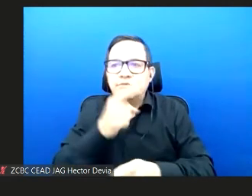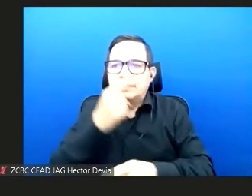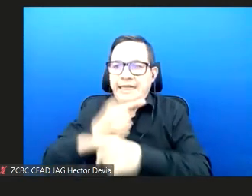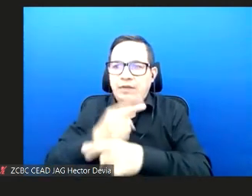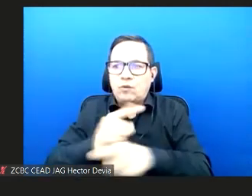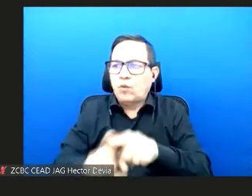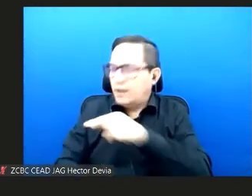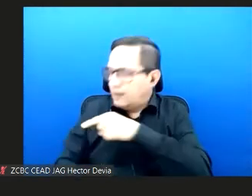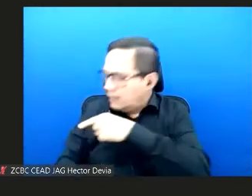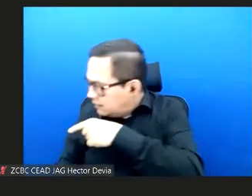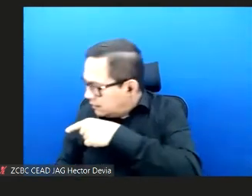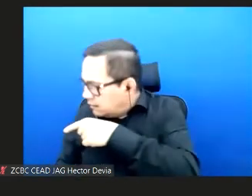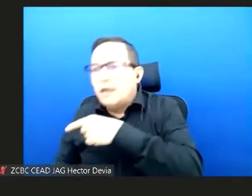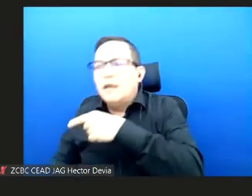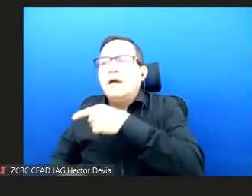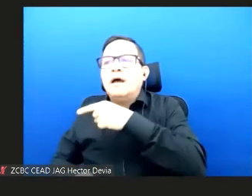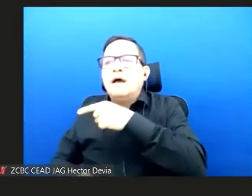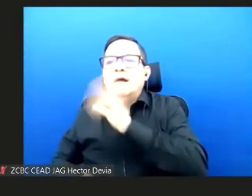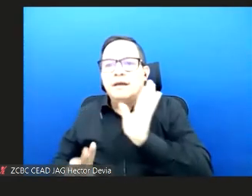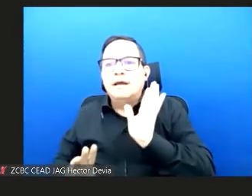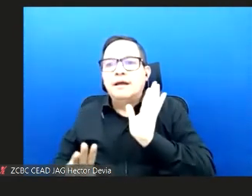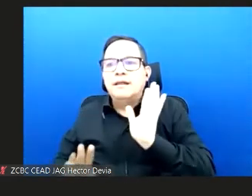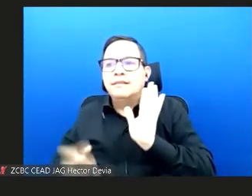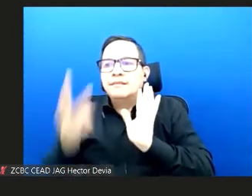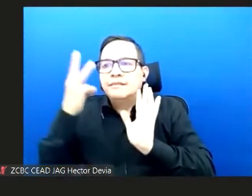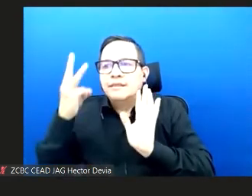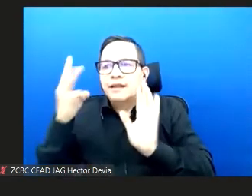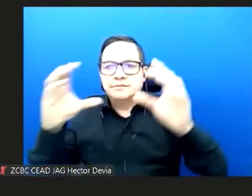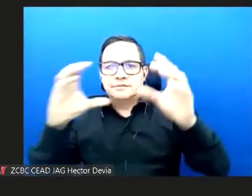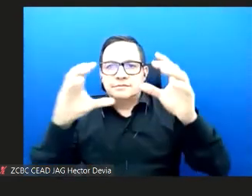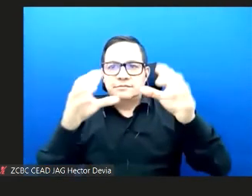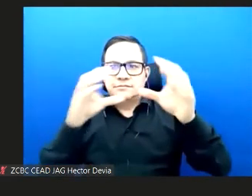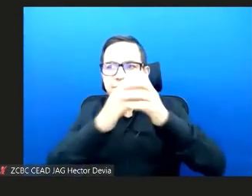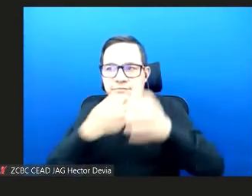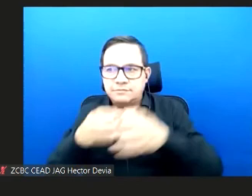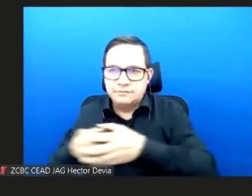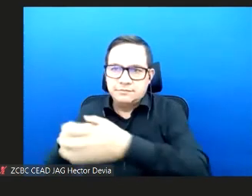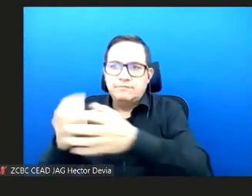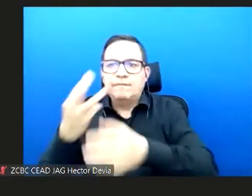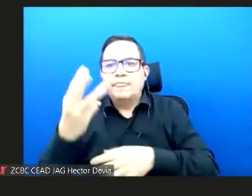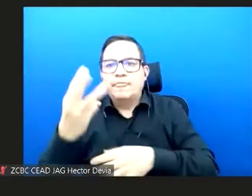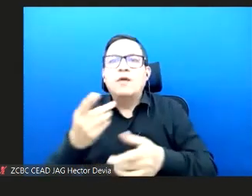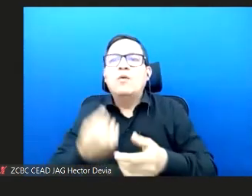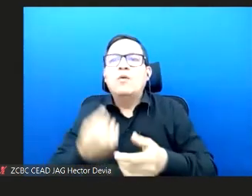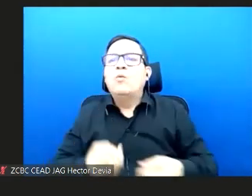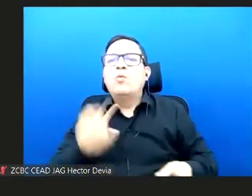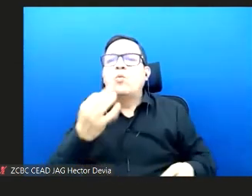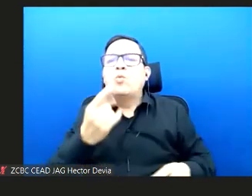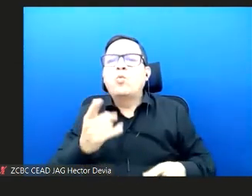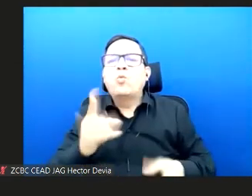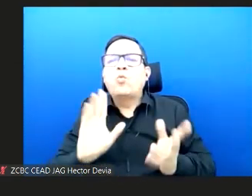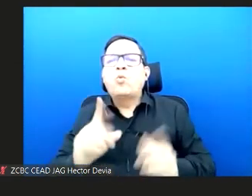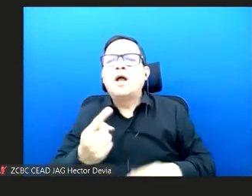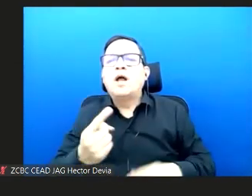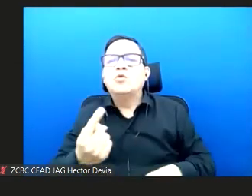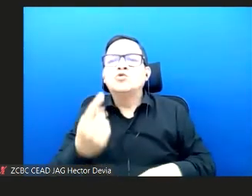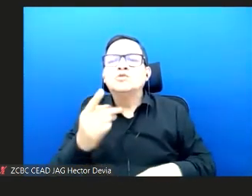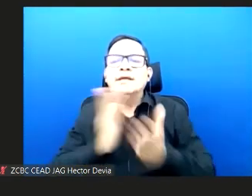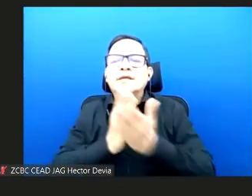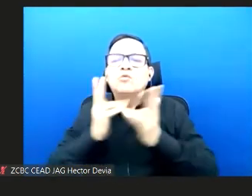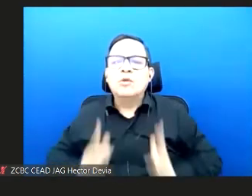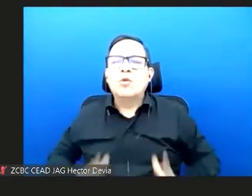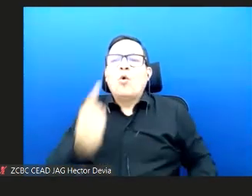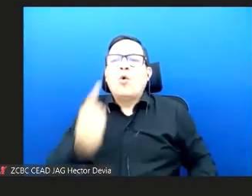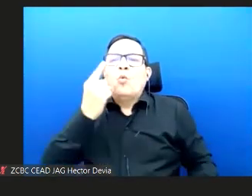3 conjuntos. Listo. Vamos a empezar con cuántos estudiantes perdieron una sola